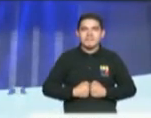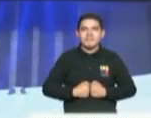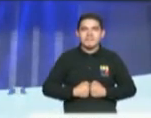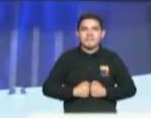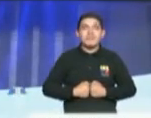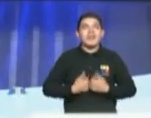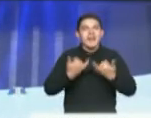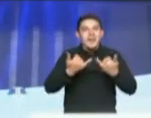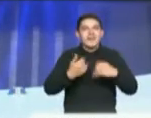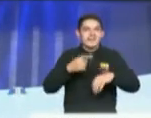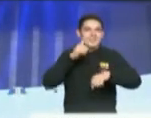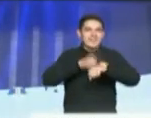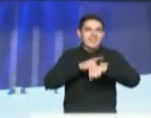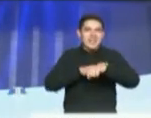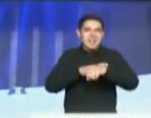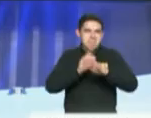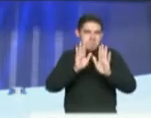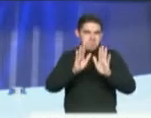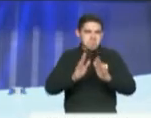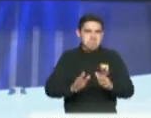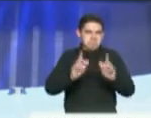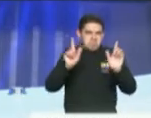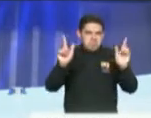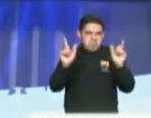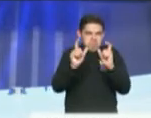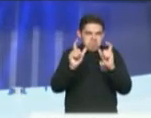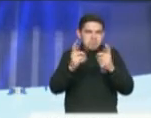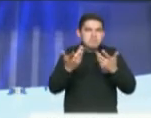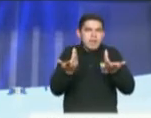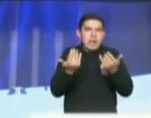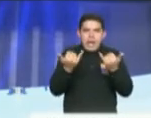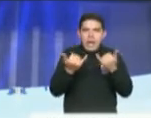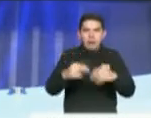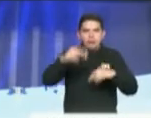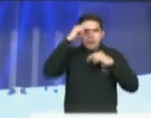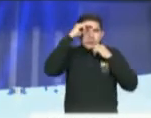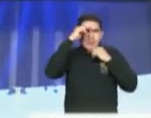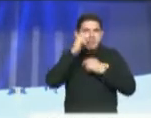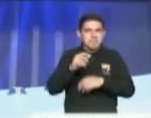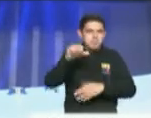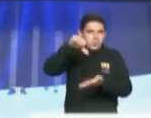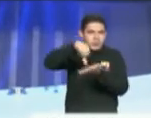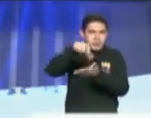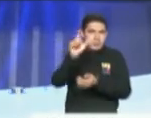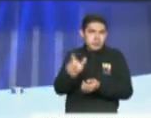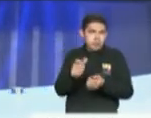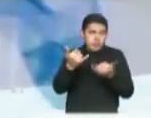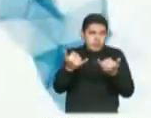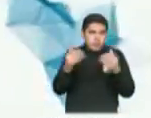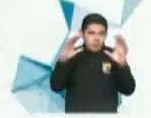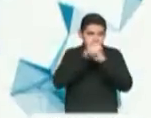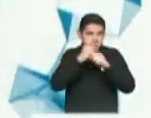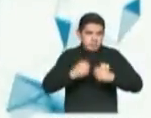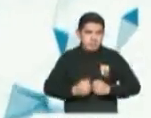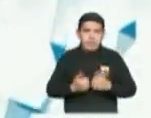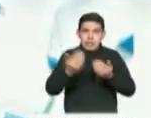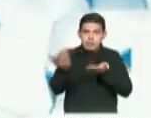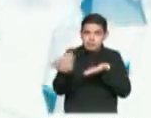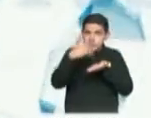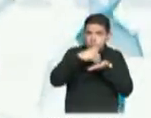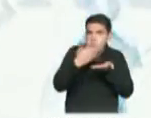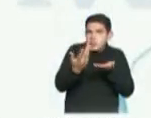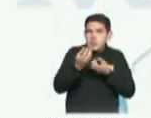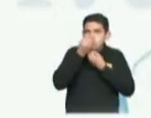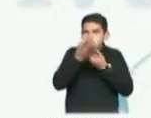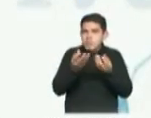es tiempo para un primer paréntesis en este noticiero ciudadano emisión estelar pero al volver tendremos más información para